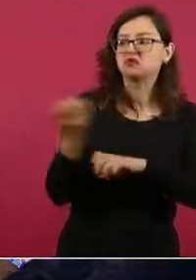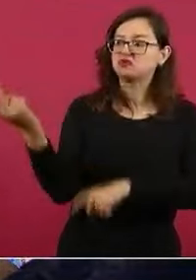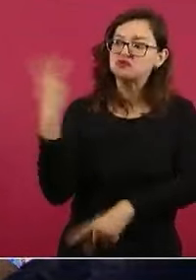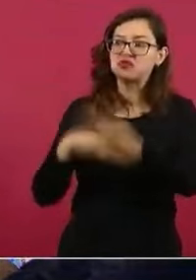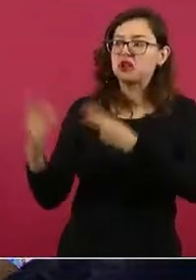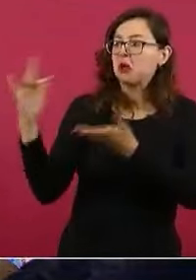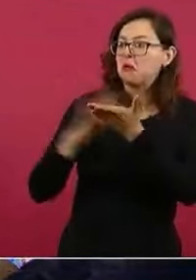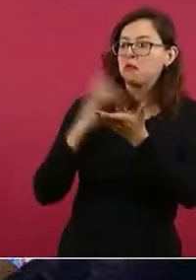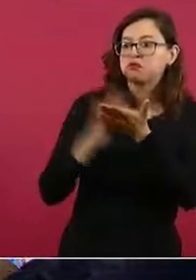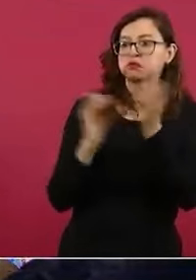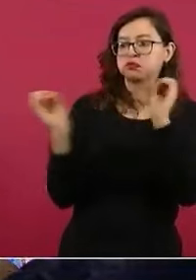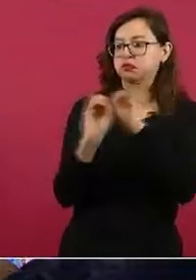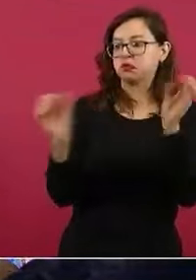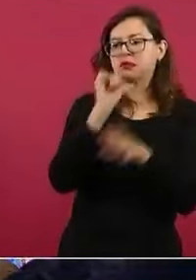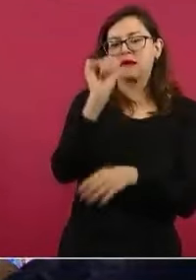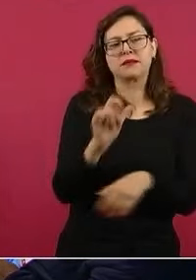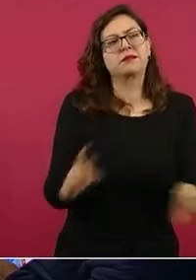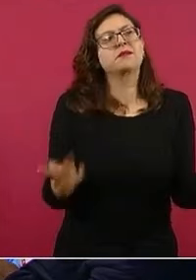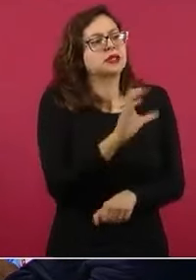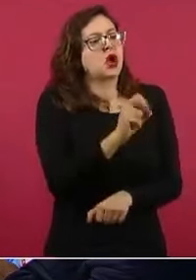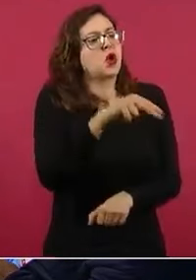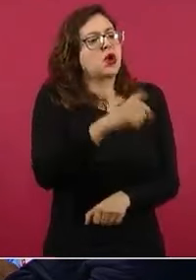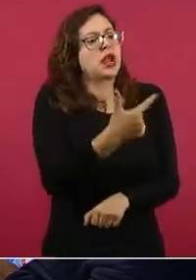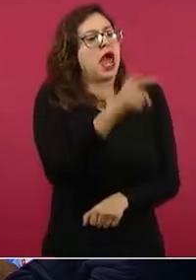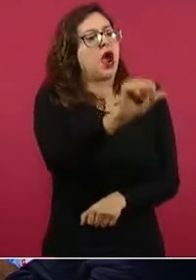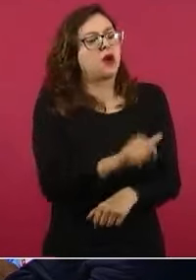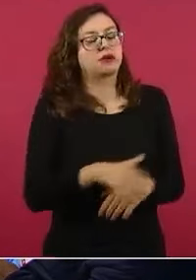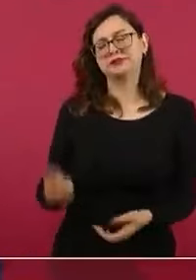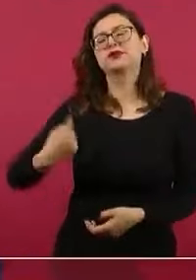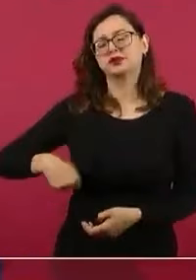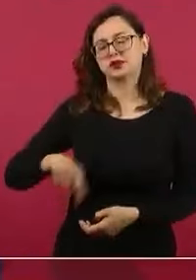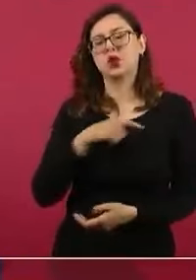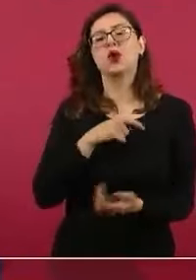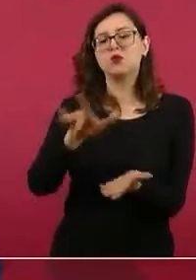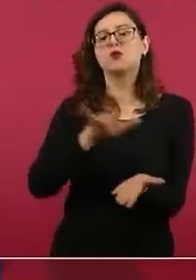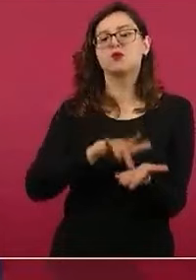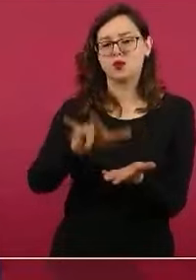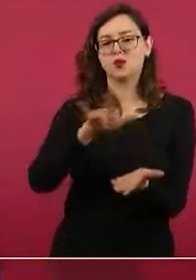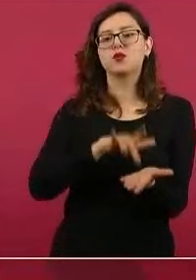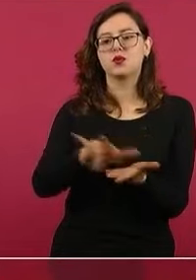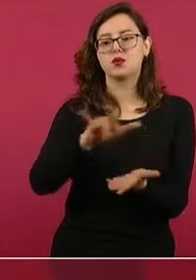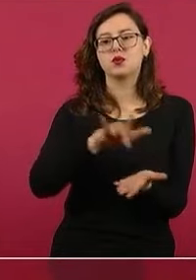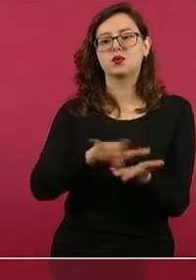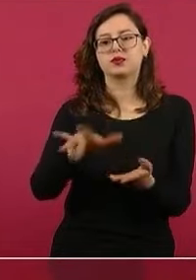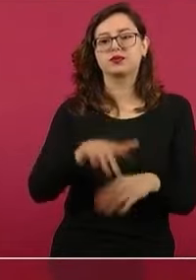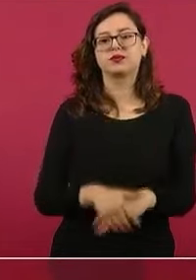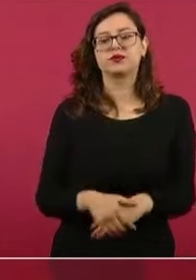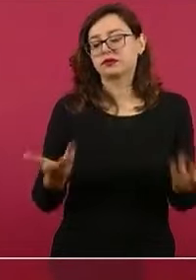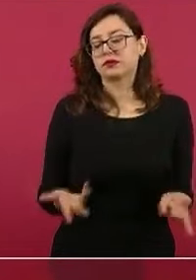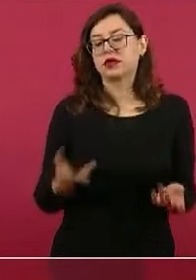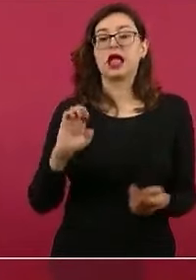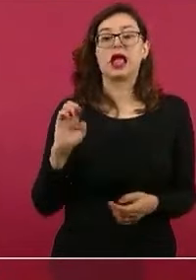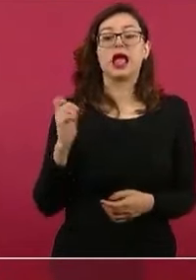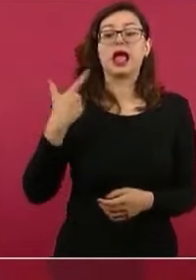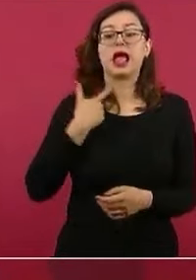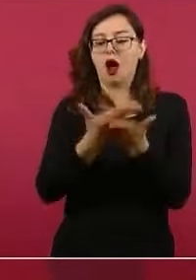¿Qué es lo que está haciendo la Conagua en este sentido, señor presidente? Se le está apoyando desde el gobierno anterior de Nuevo León.